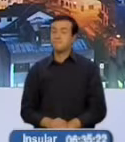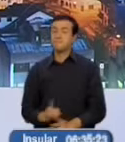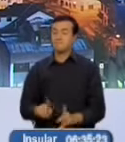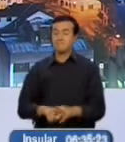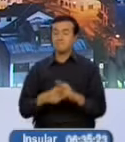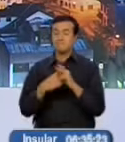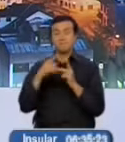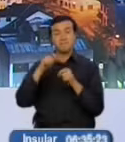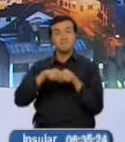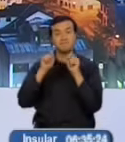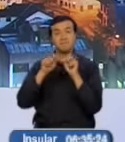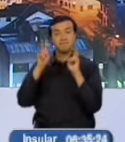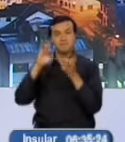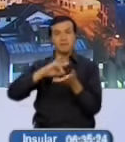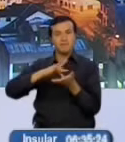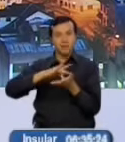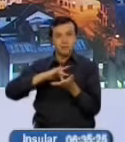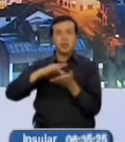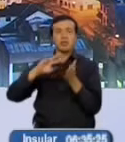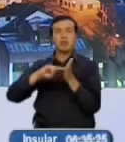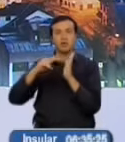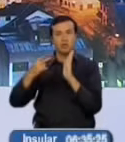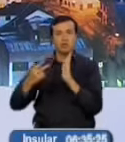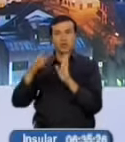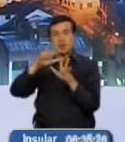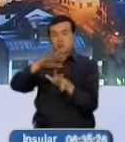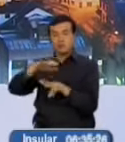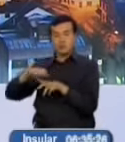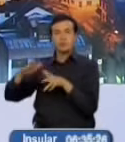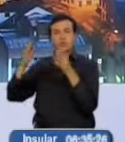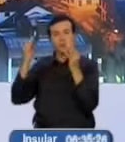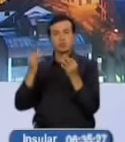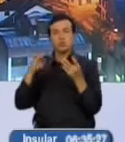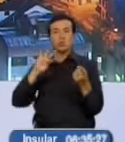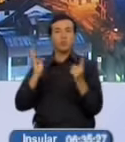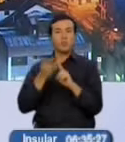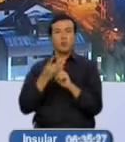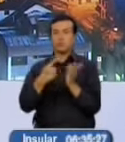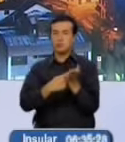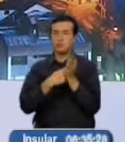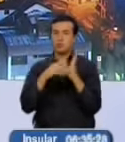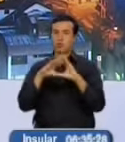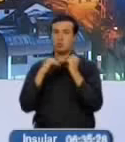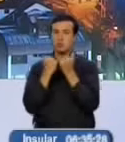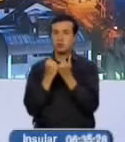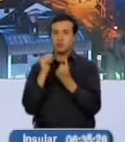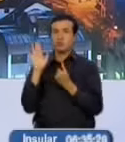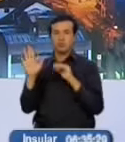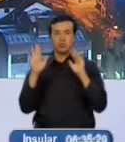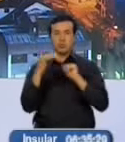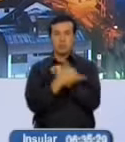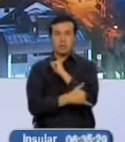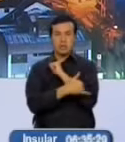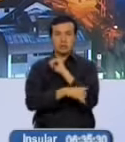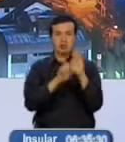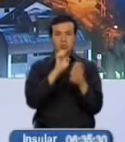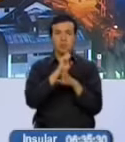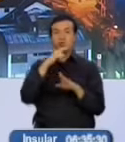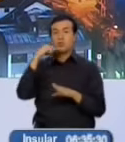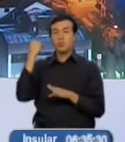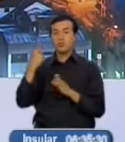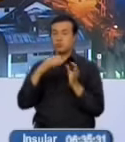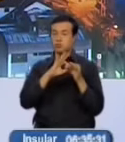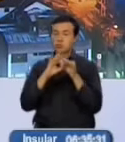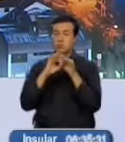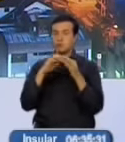Comenzamos. Convenios en el área farmacéutica, tecnológica y agrícola se lograron en la cuarta reunión de la Comisión Intergubernamental Ecuatoriano-Rusa para la